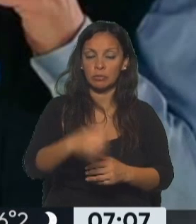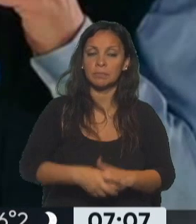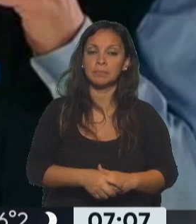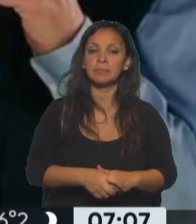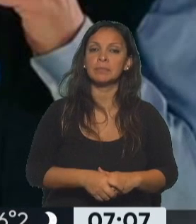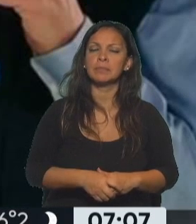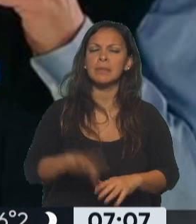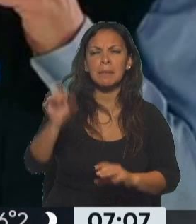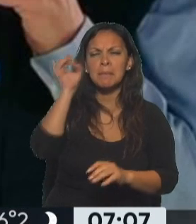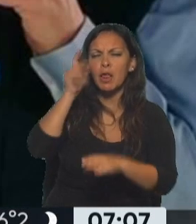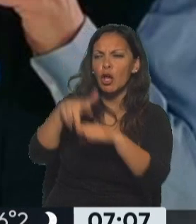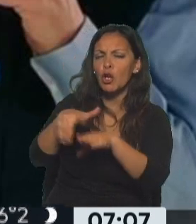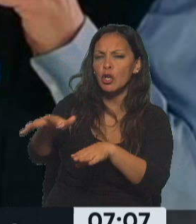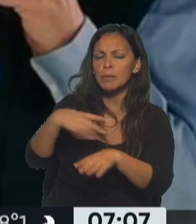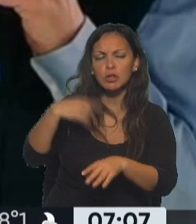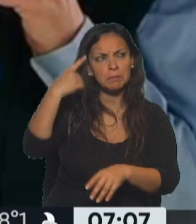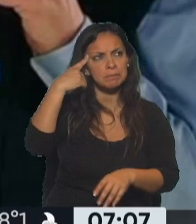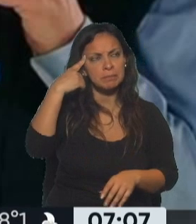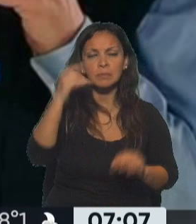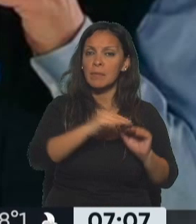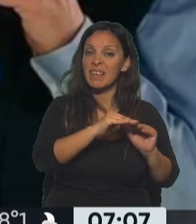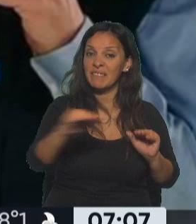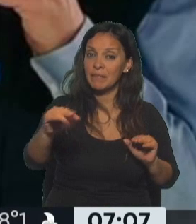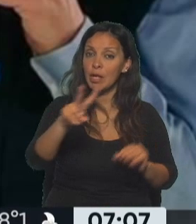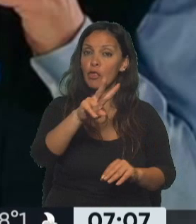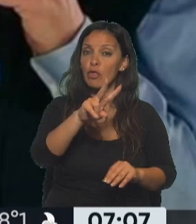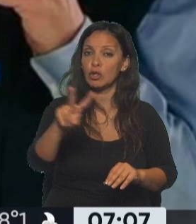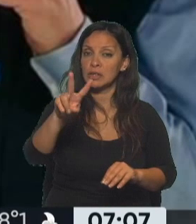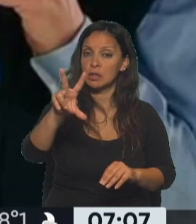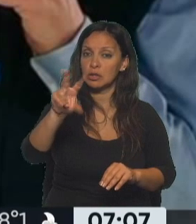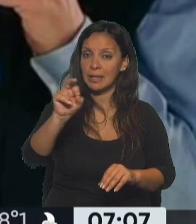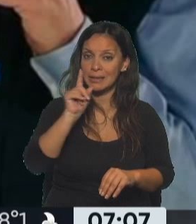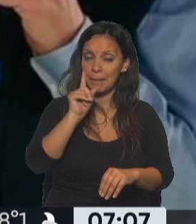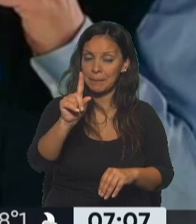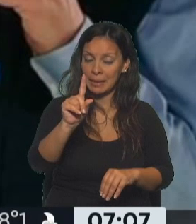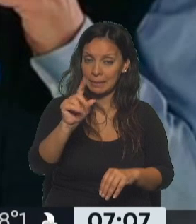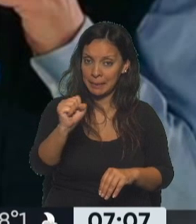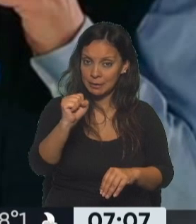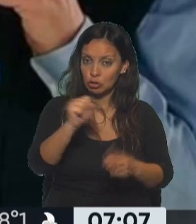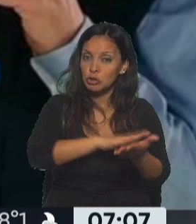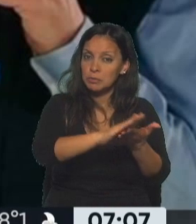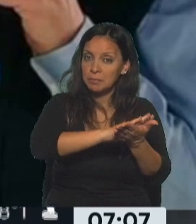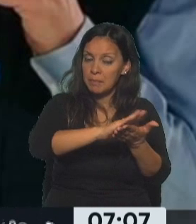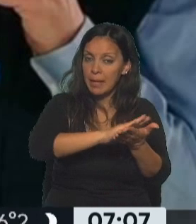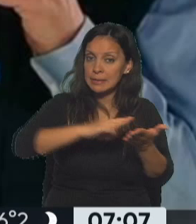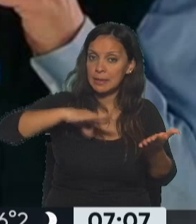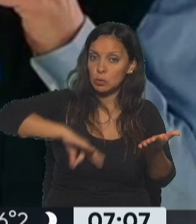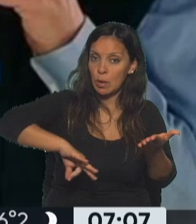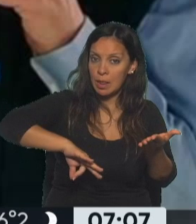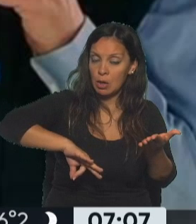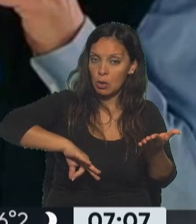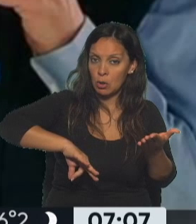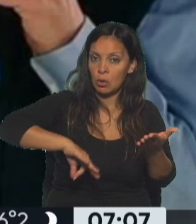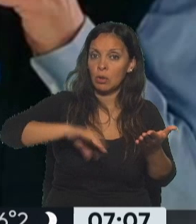quede todavía con el primer punto, porque se habla de una suma fija de 230.000 pesos, de un piso en los sueldos superior